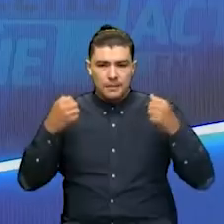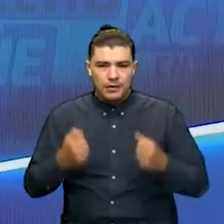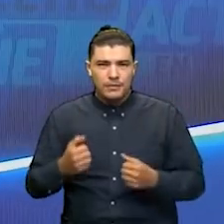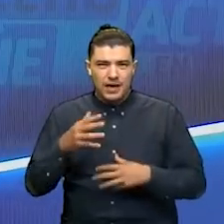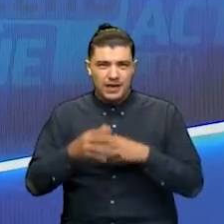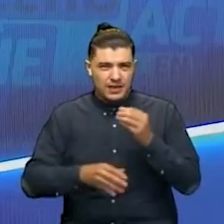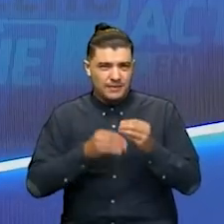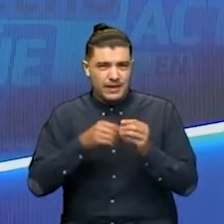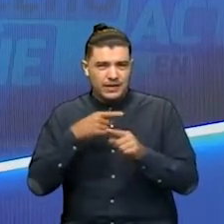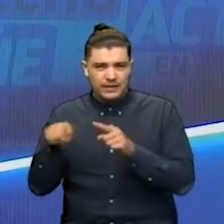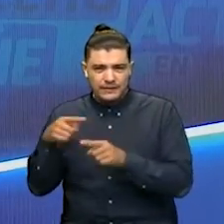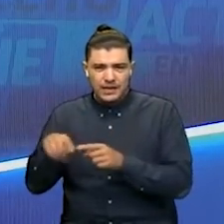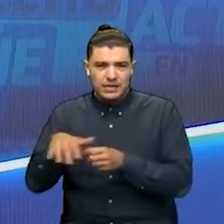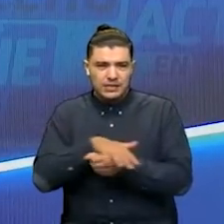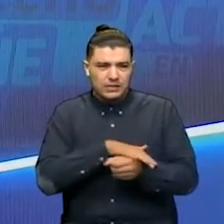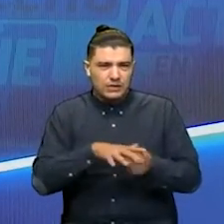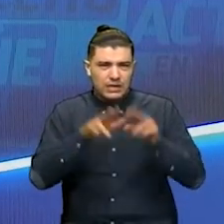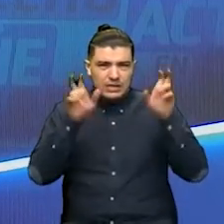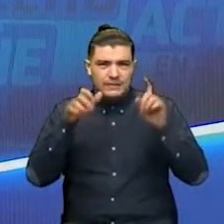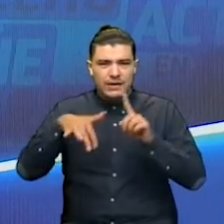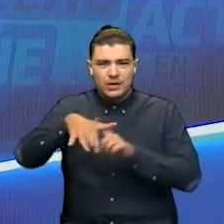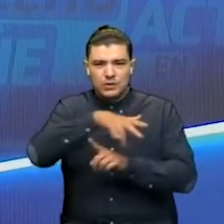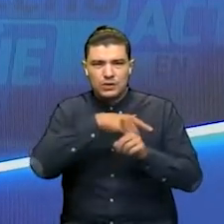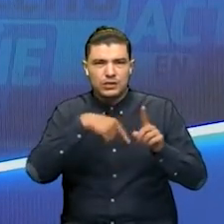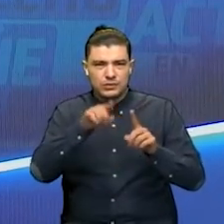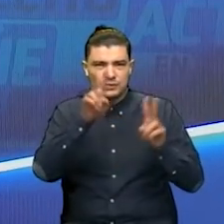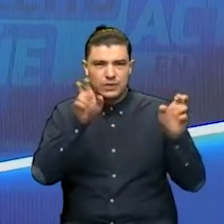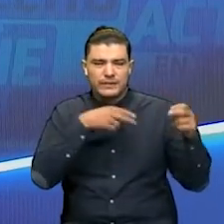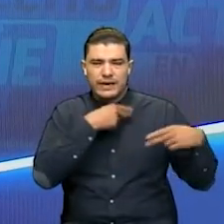situaciones que le preocupan alrededor de todo este tema de su herencia.